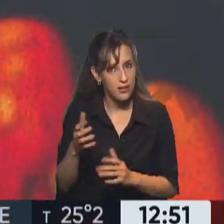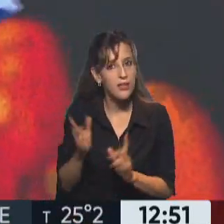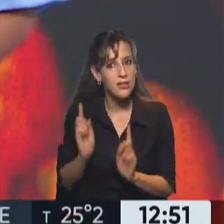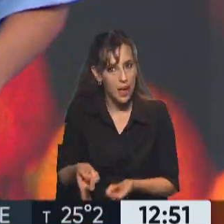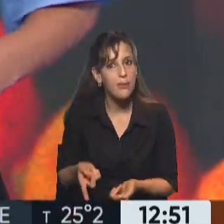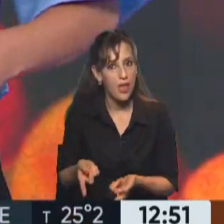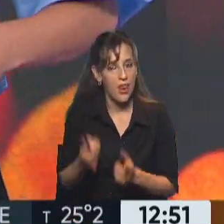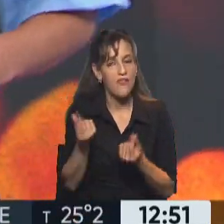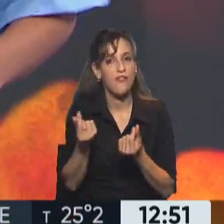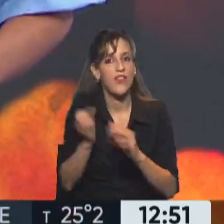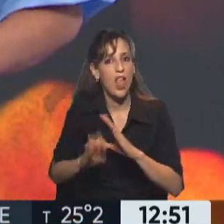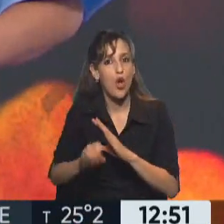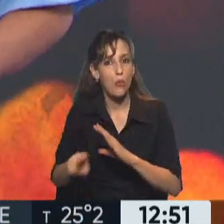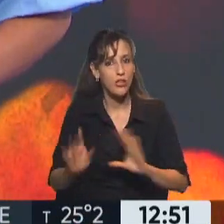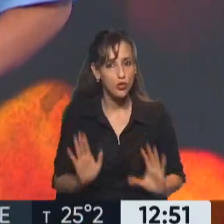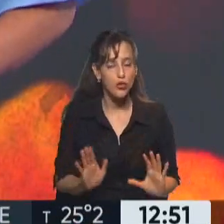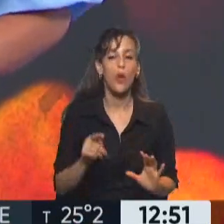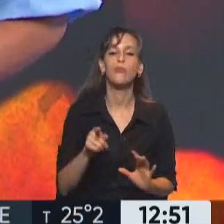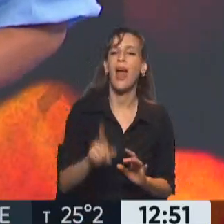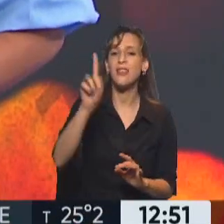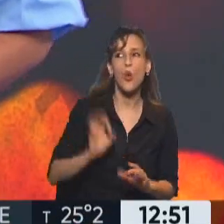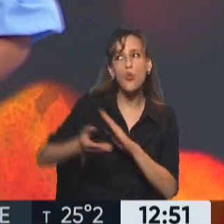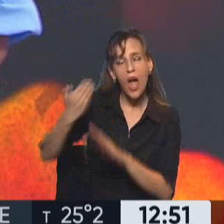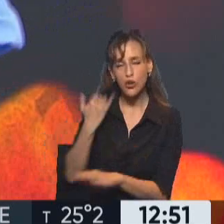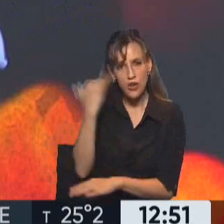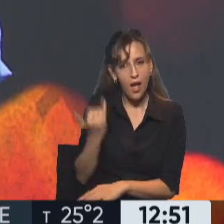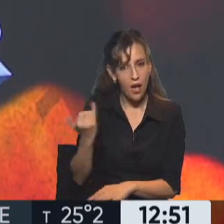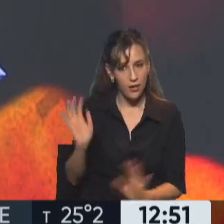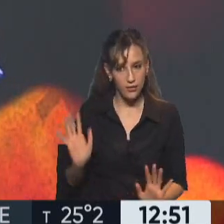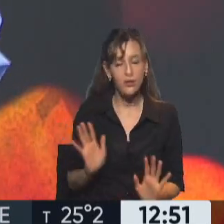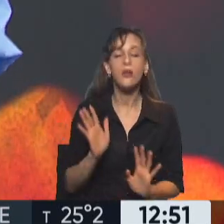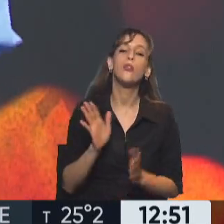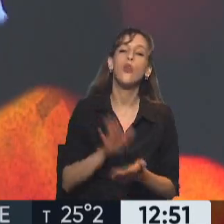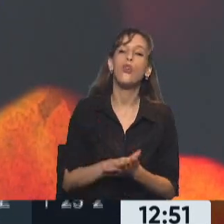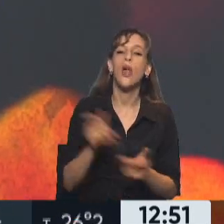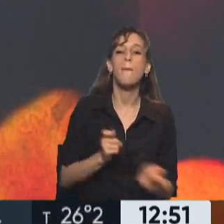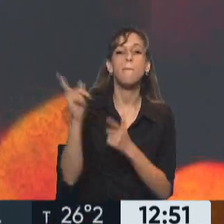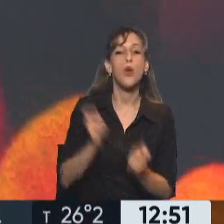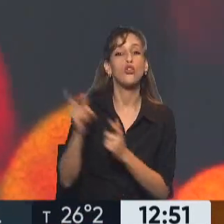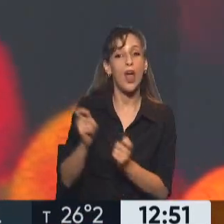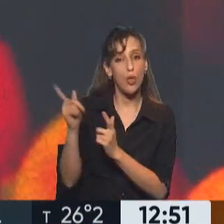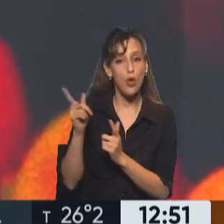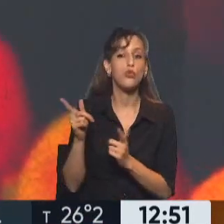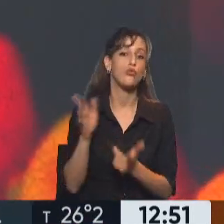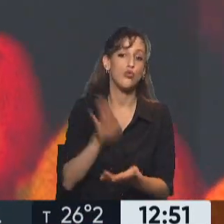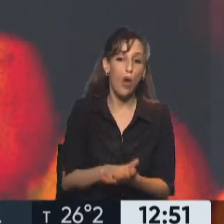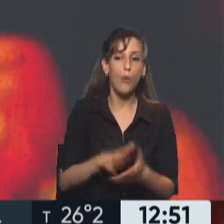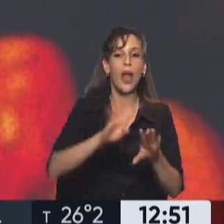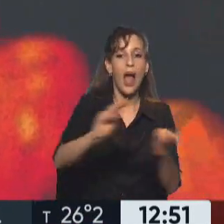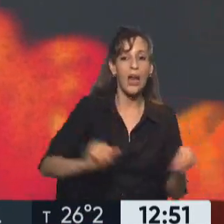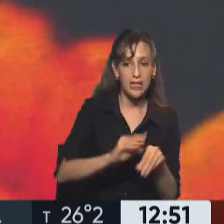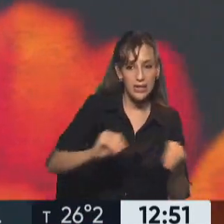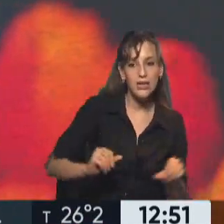es privado. ¿Y qué es lo que venía ocurriendo? Hace ya un año que existe. Los exportadores de harina y pellets de soja y girasol, es